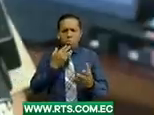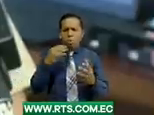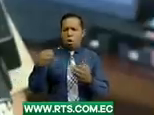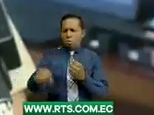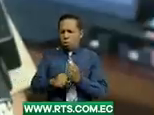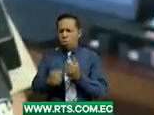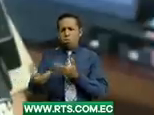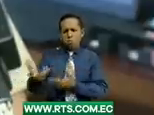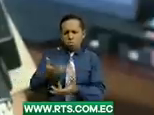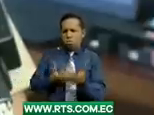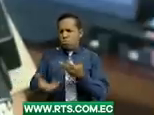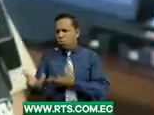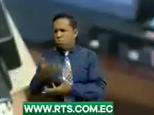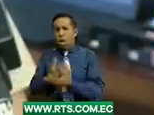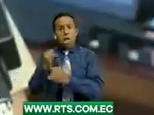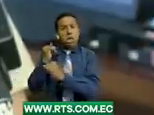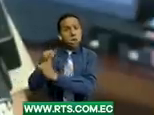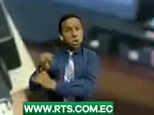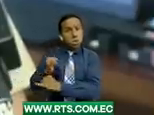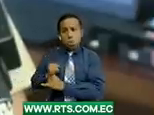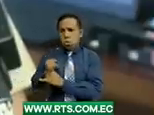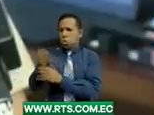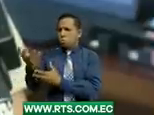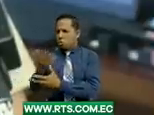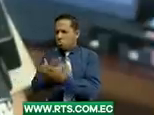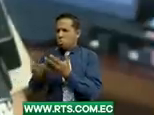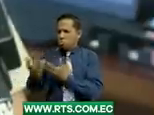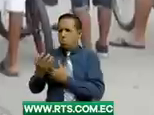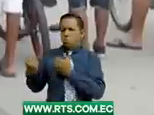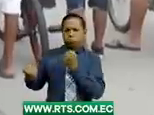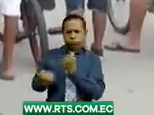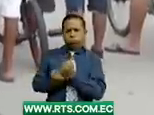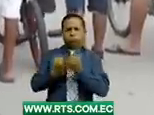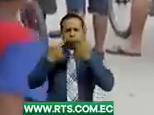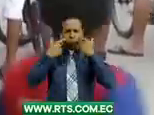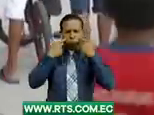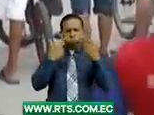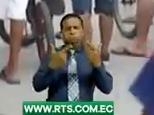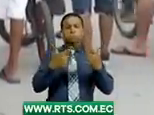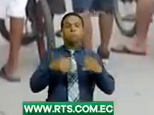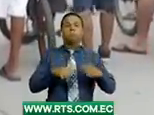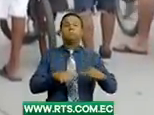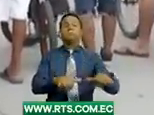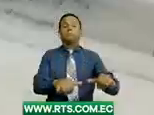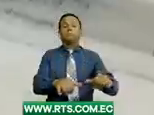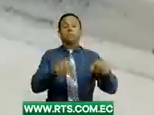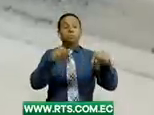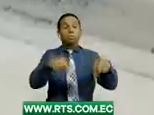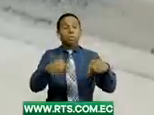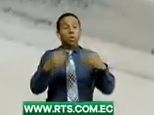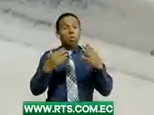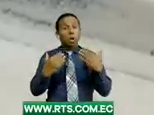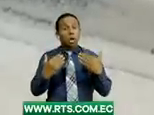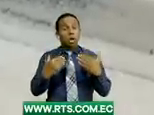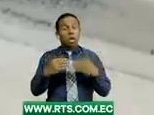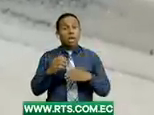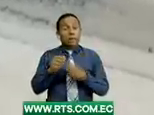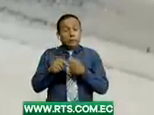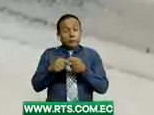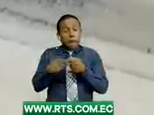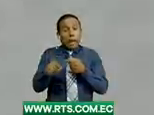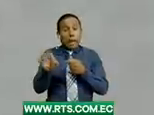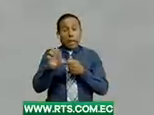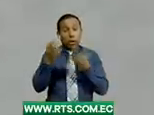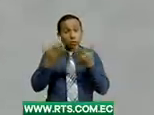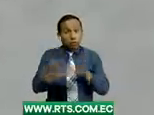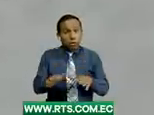manera interinstitucional con todos los eslabones de la cadena. En Guayaquil, a días de terminar enero, ya se contabilizan 8 los